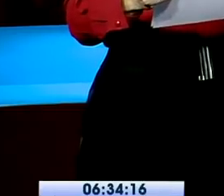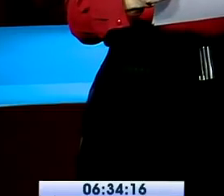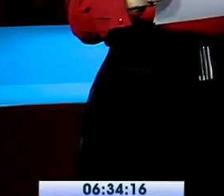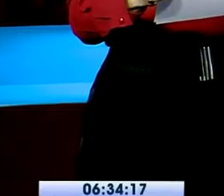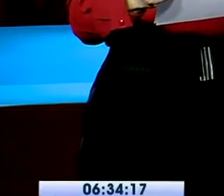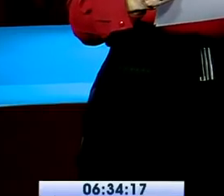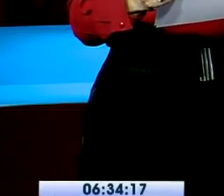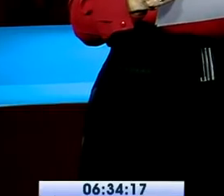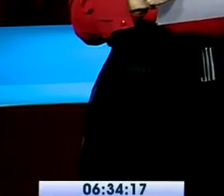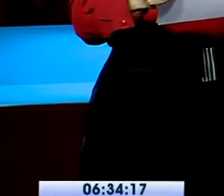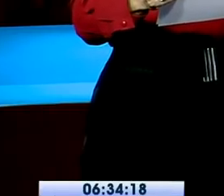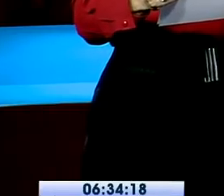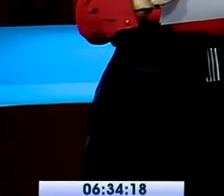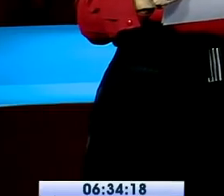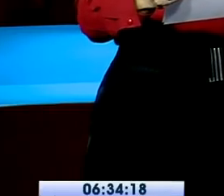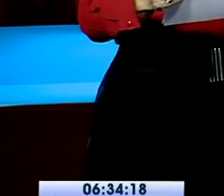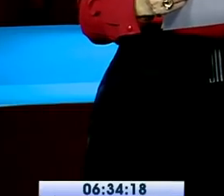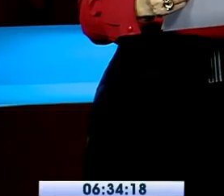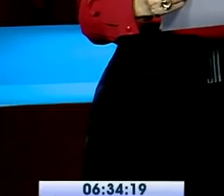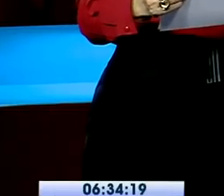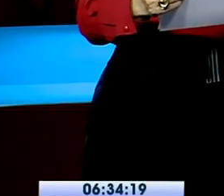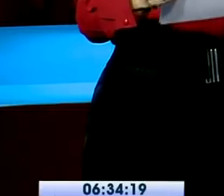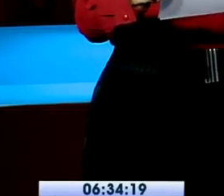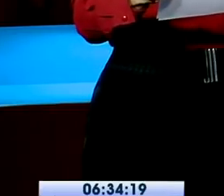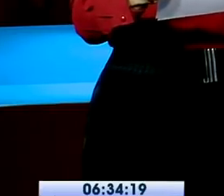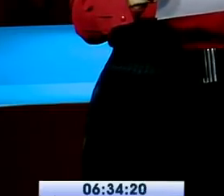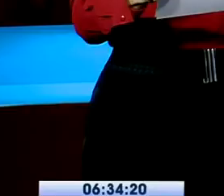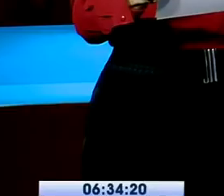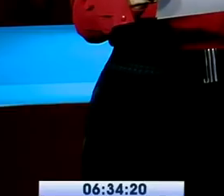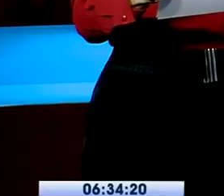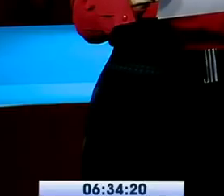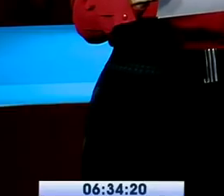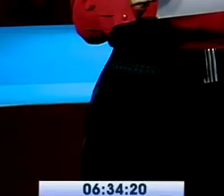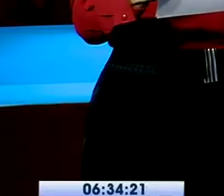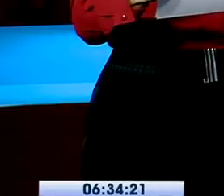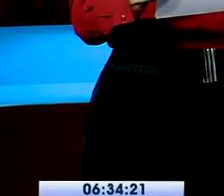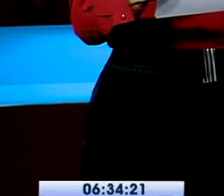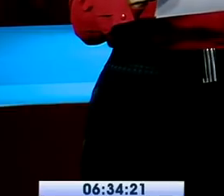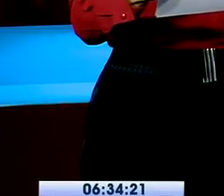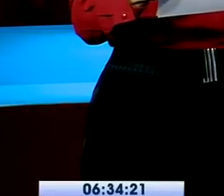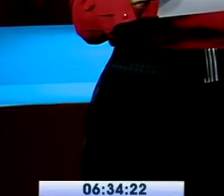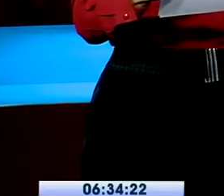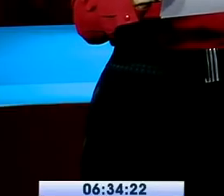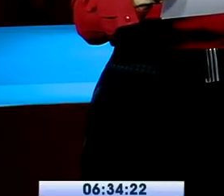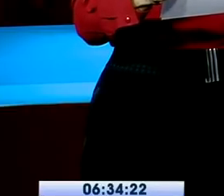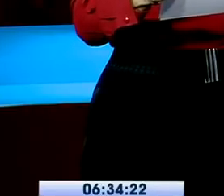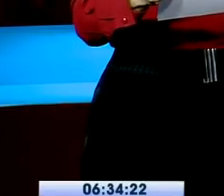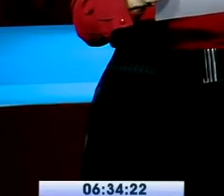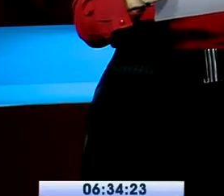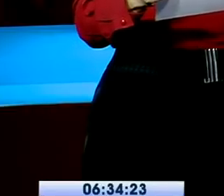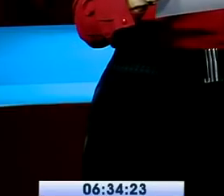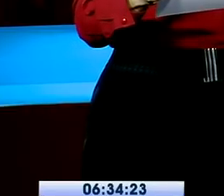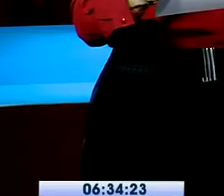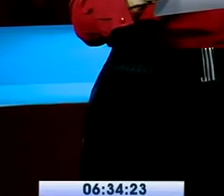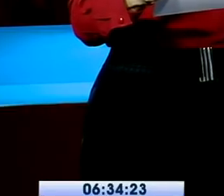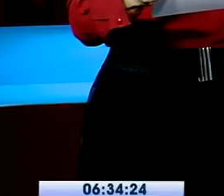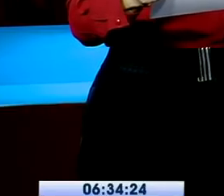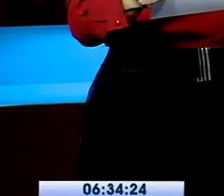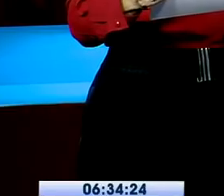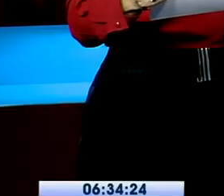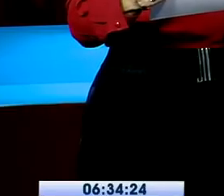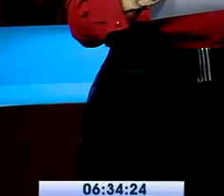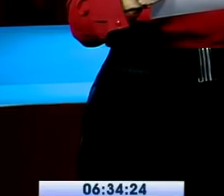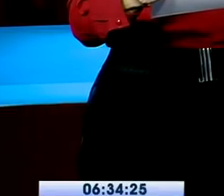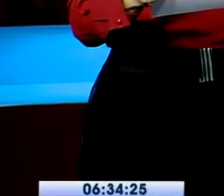Sucedió en el sector del Lirio, en el cantón Colta, en Chimborazo. La DINASET, GOE, Criminalística